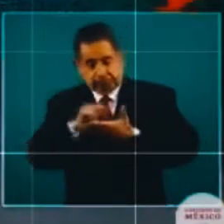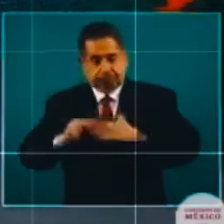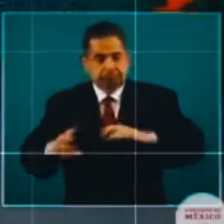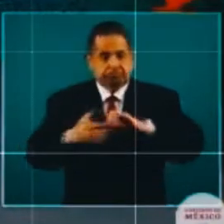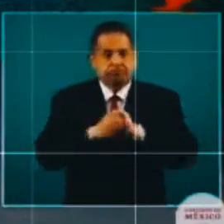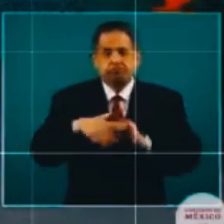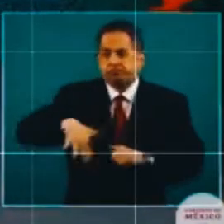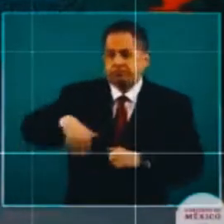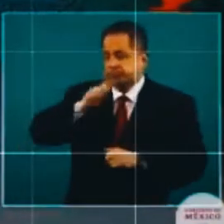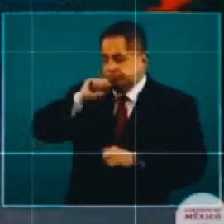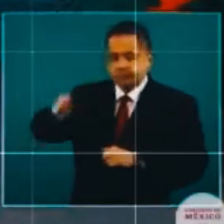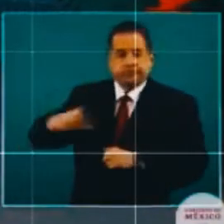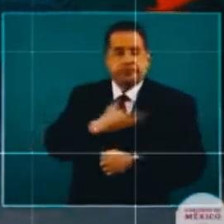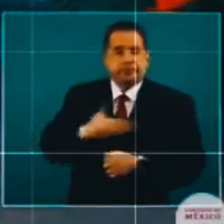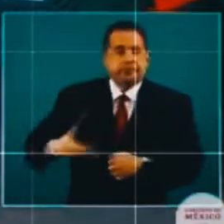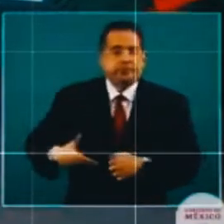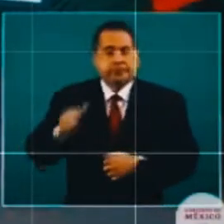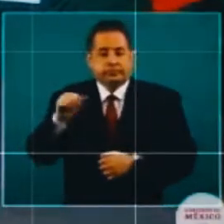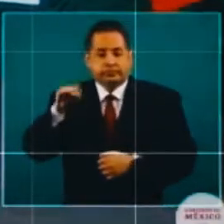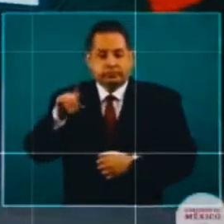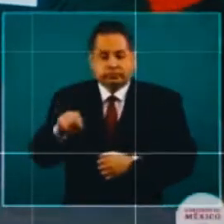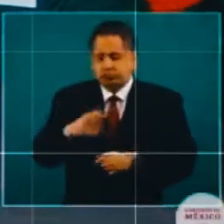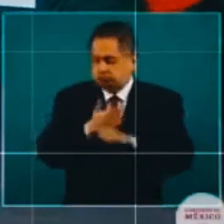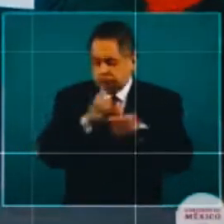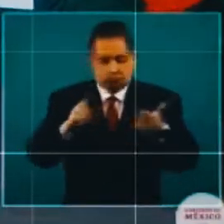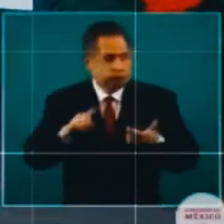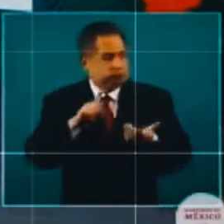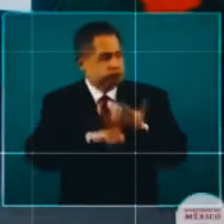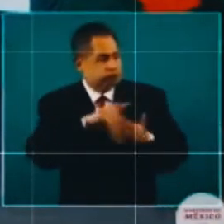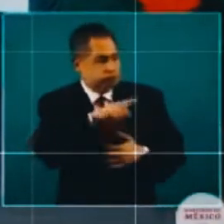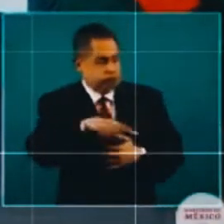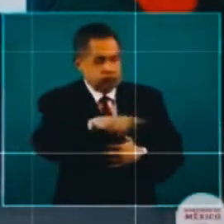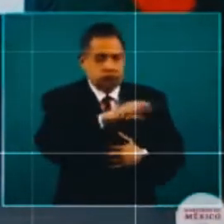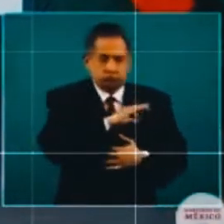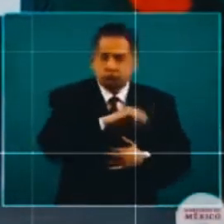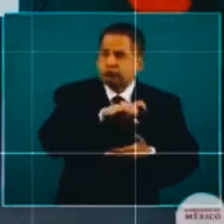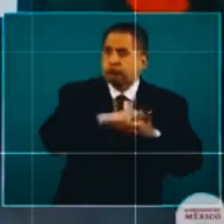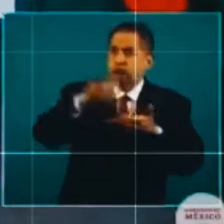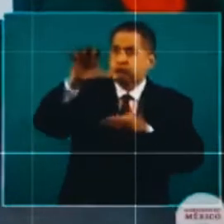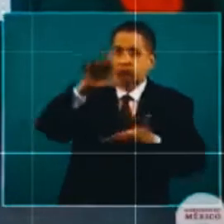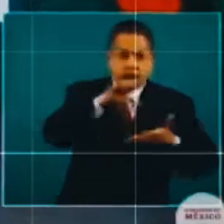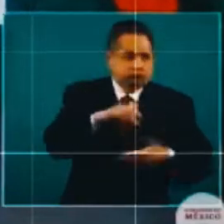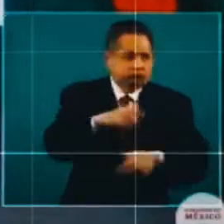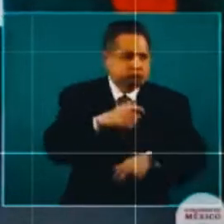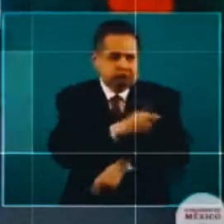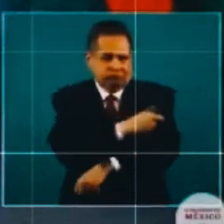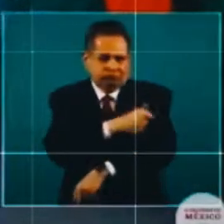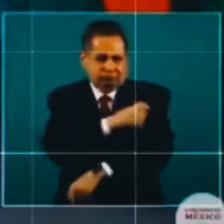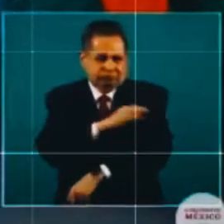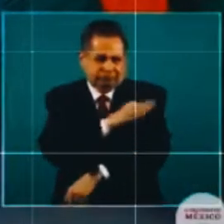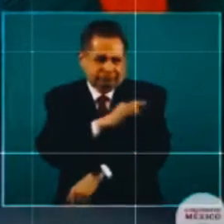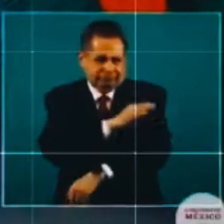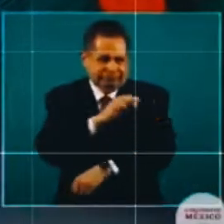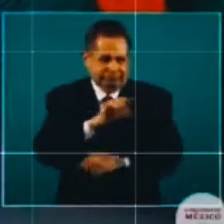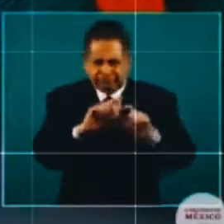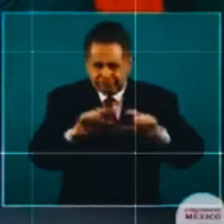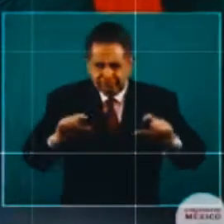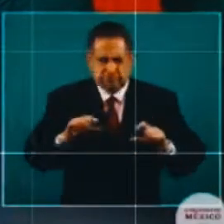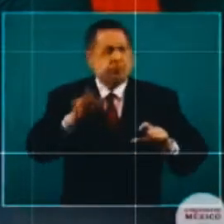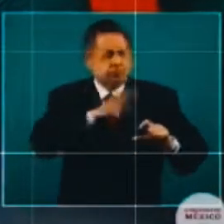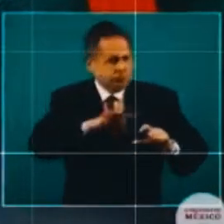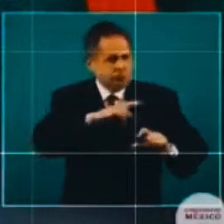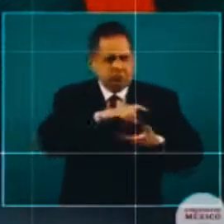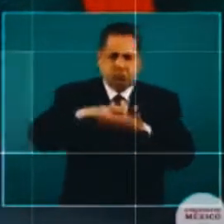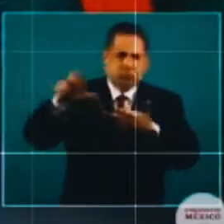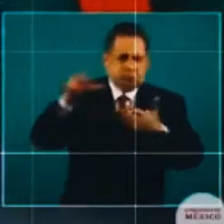mismo el presidente López Obrador, la posibilidad de que los estados adquieran vacunas está ahí ya reglamentada,